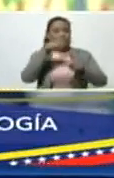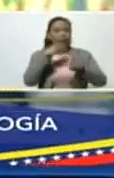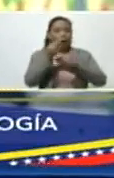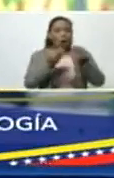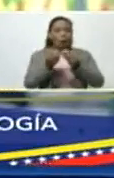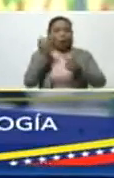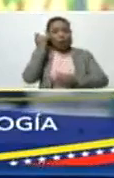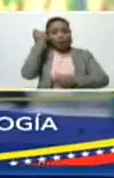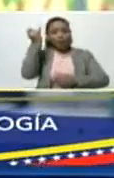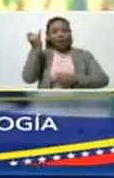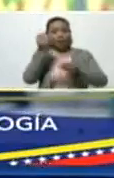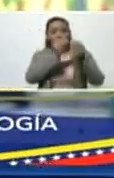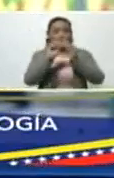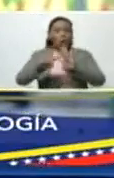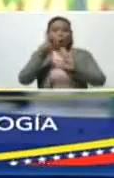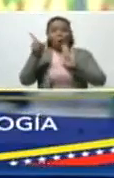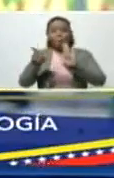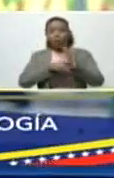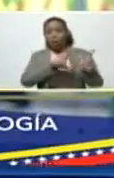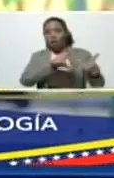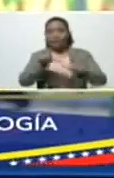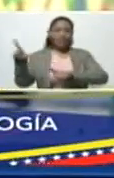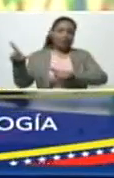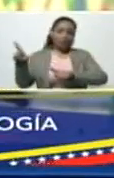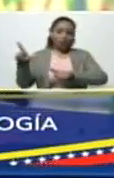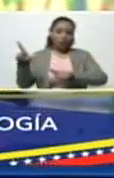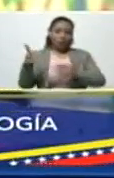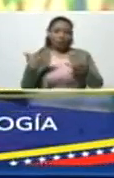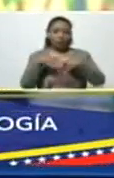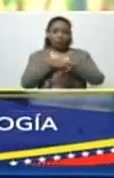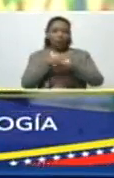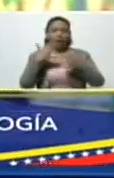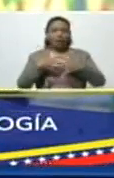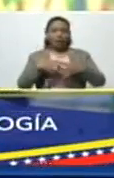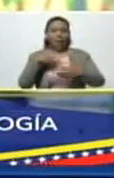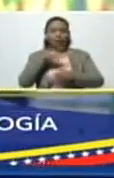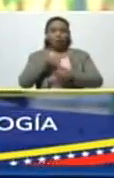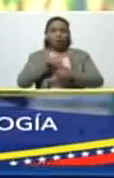productos terminados con valor agregado vinculado a la industria petrolera y